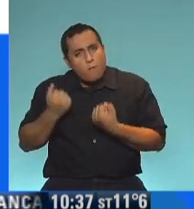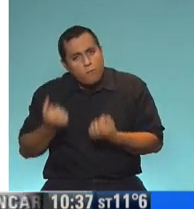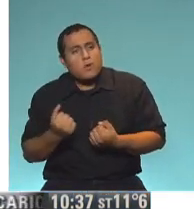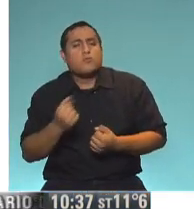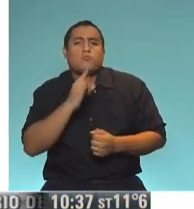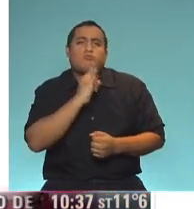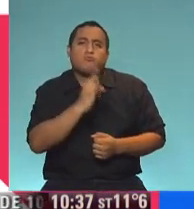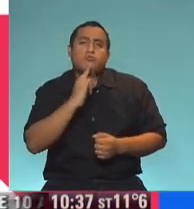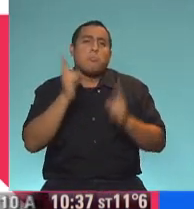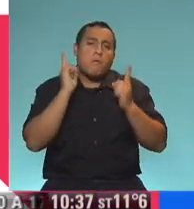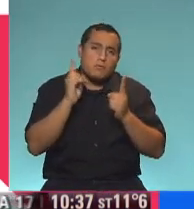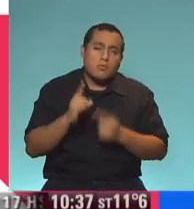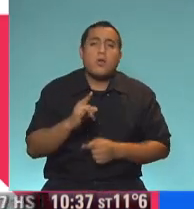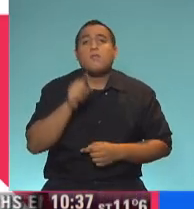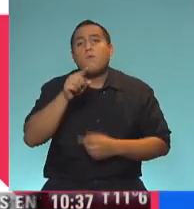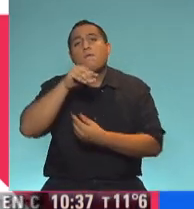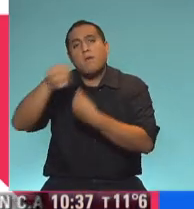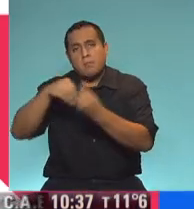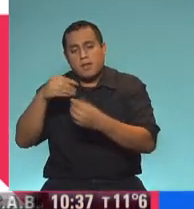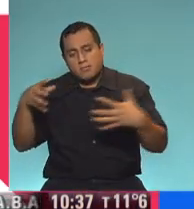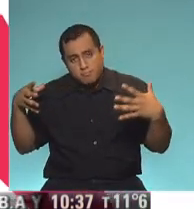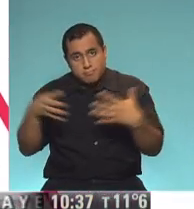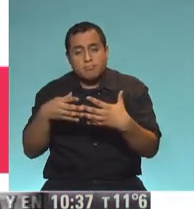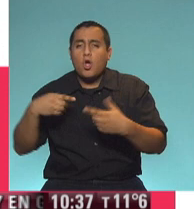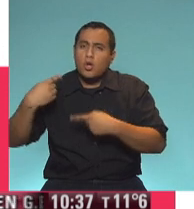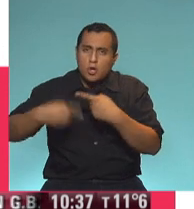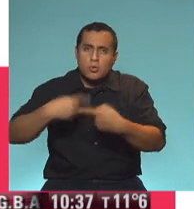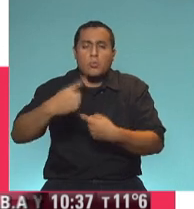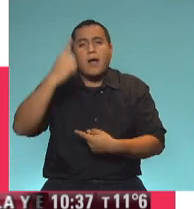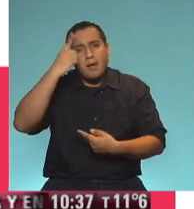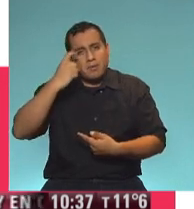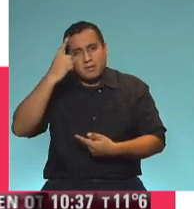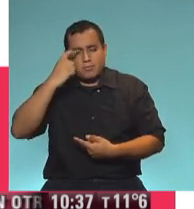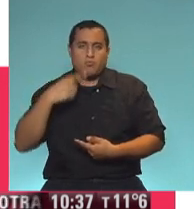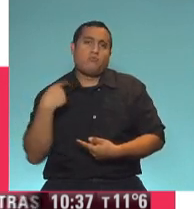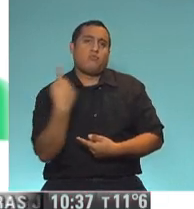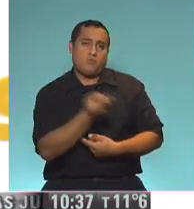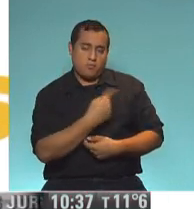maestras y el acompañamiento de tu familia, seguir aprendiendo entre todos.